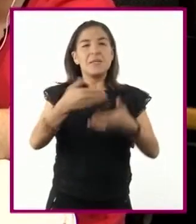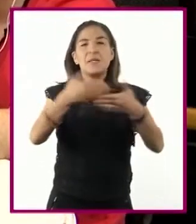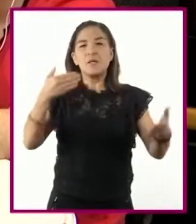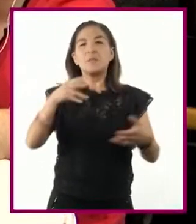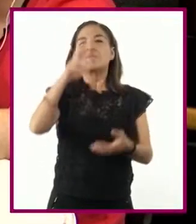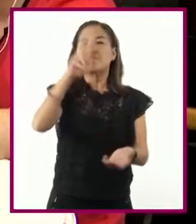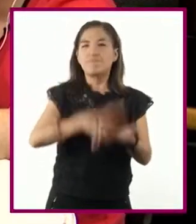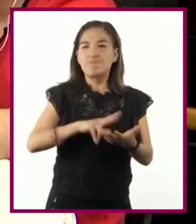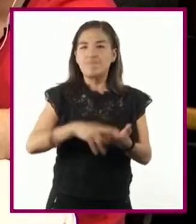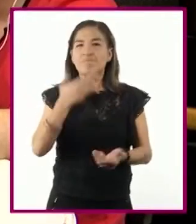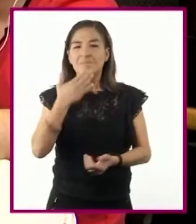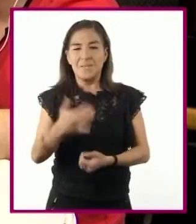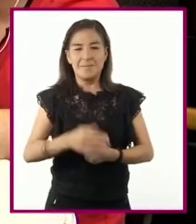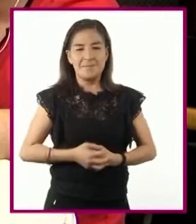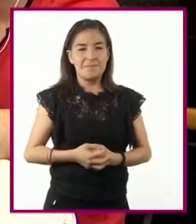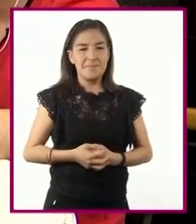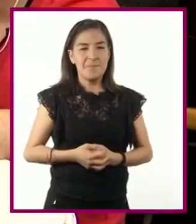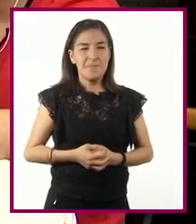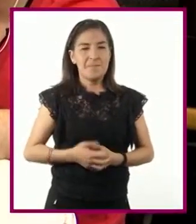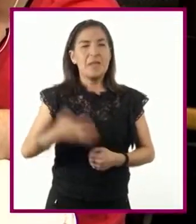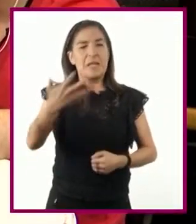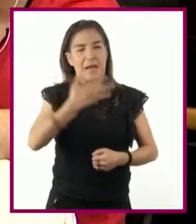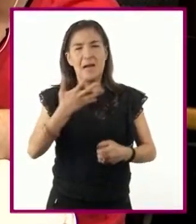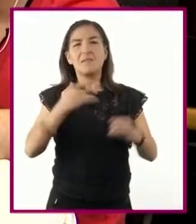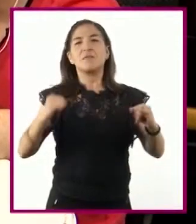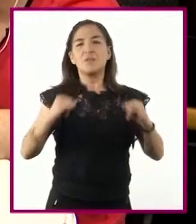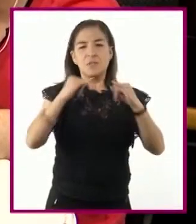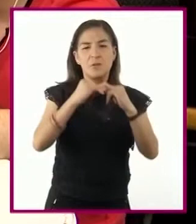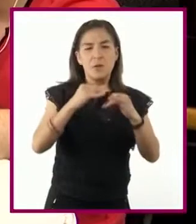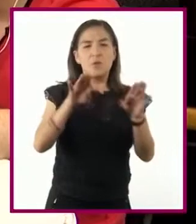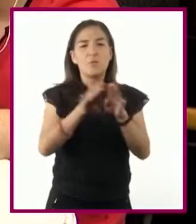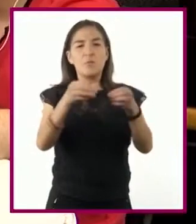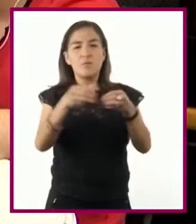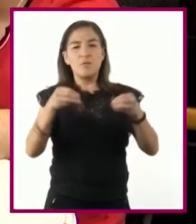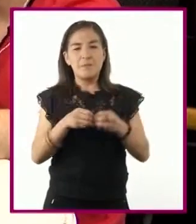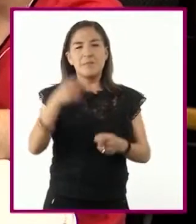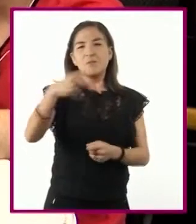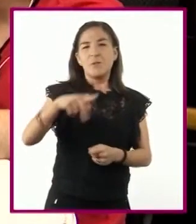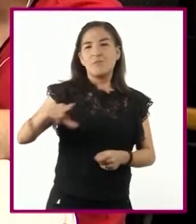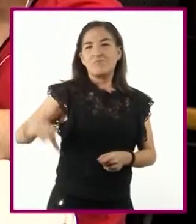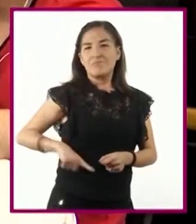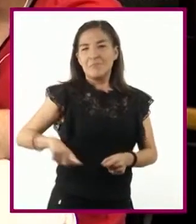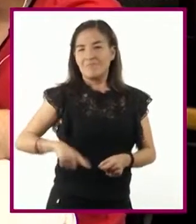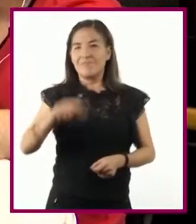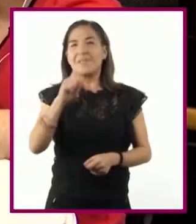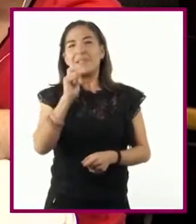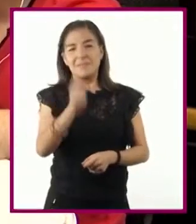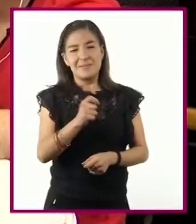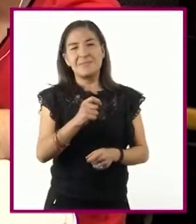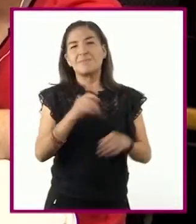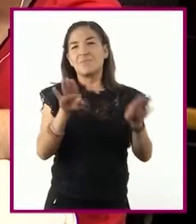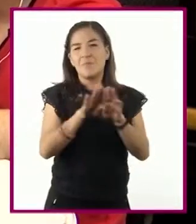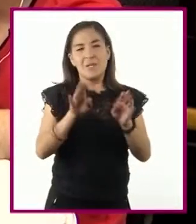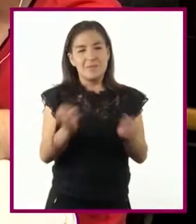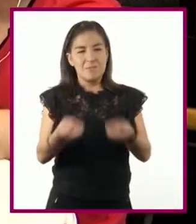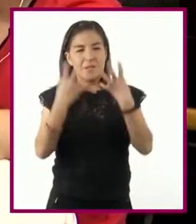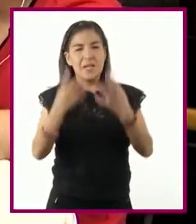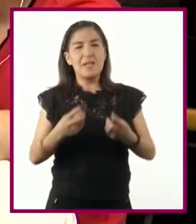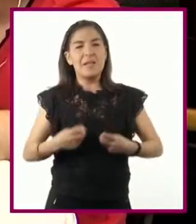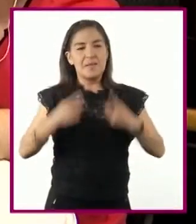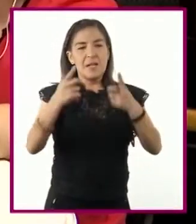validar. Hay instituciones y organizaciones no gubernamentales que